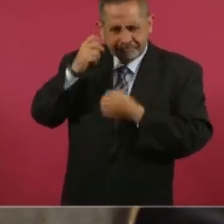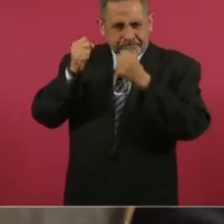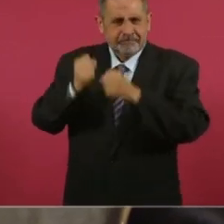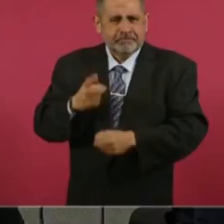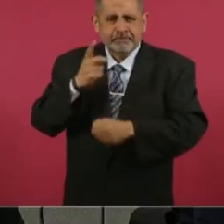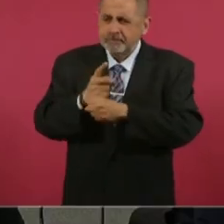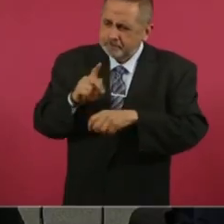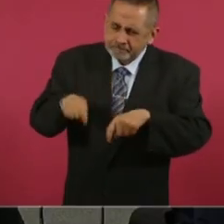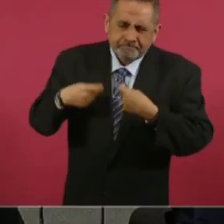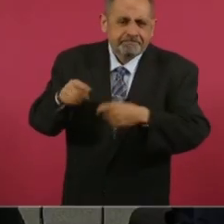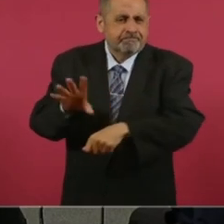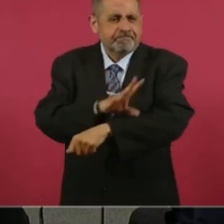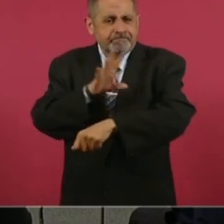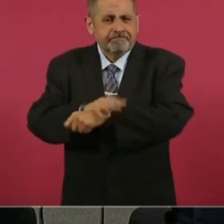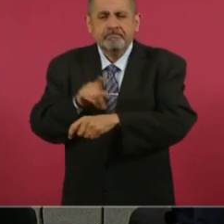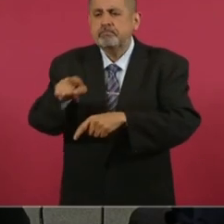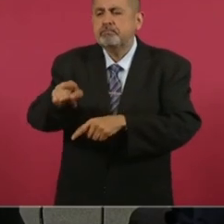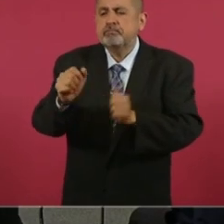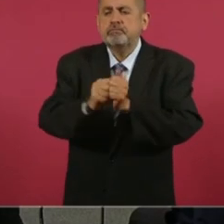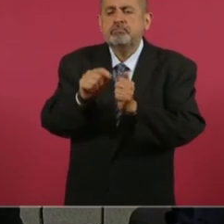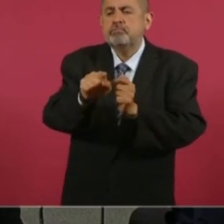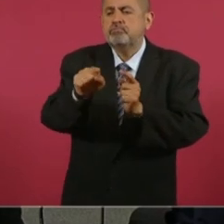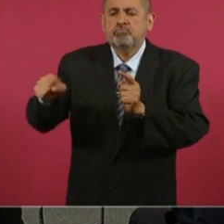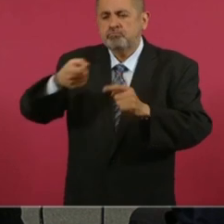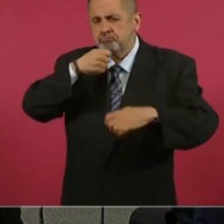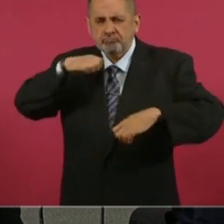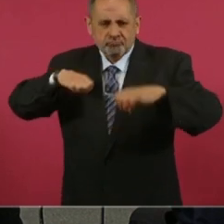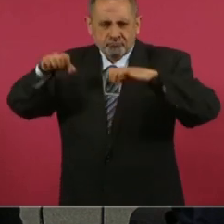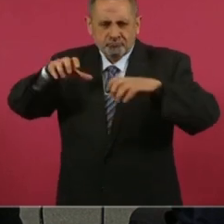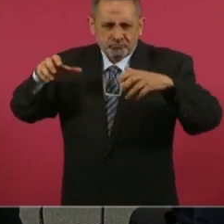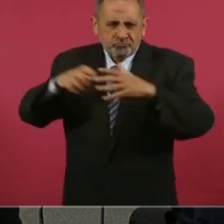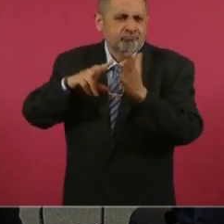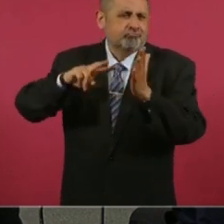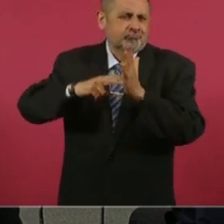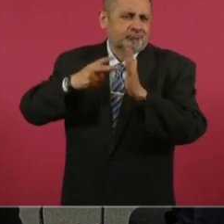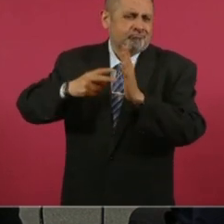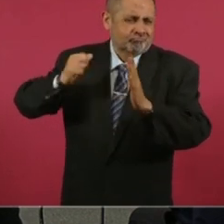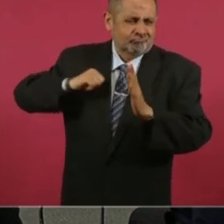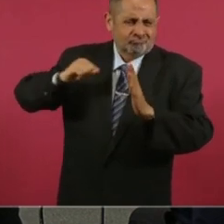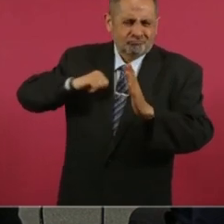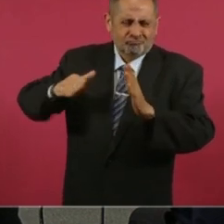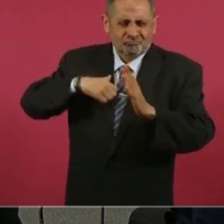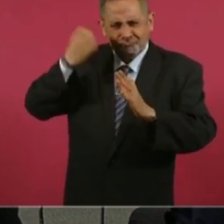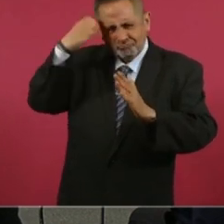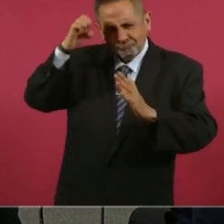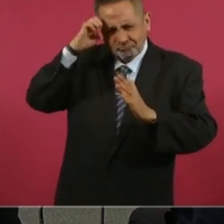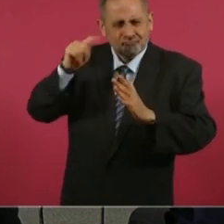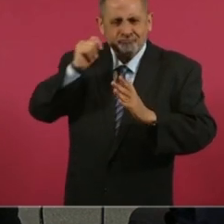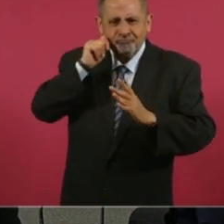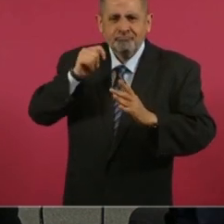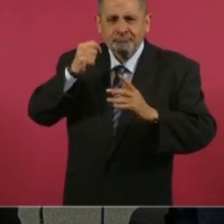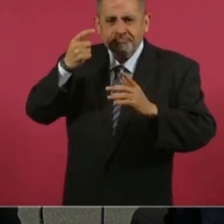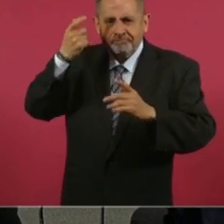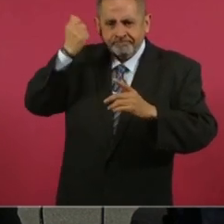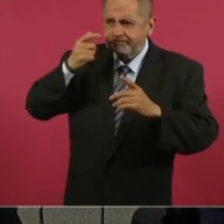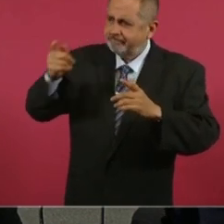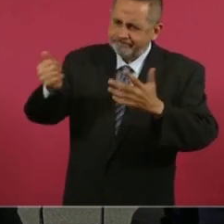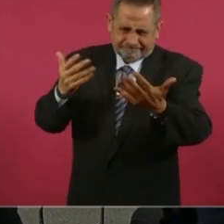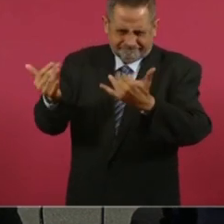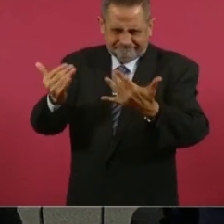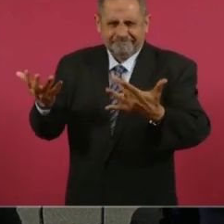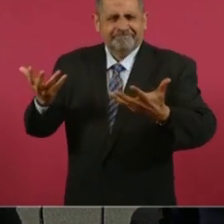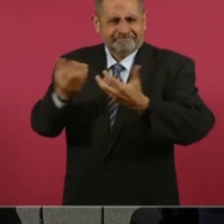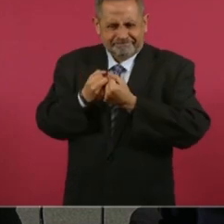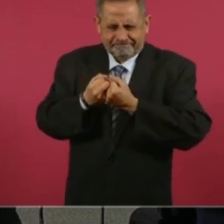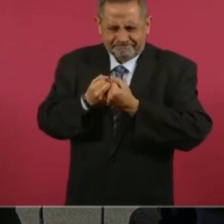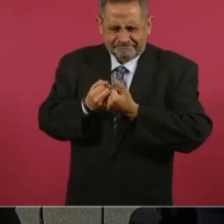soberanía energética y él junto con los decanos tuvieron que venir ingenieros pues que ya estaban jubilados para echar adelante